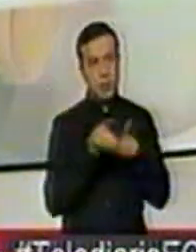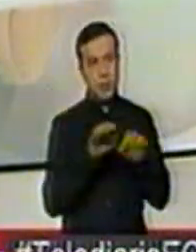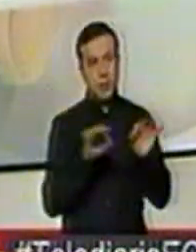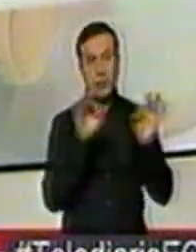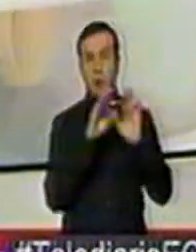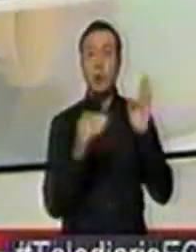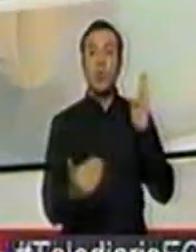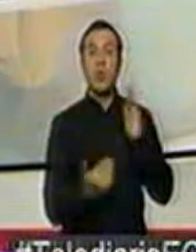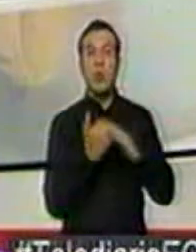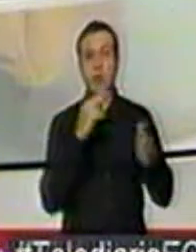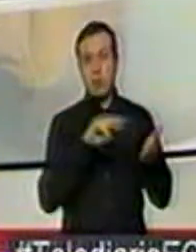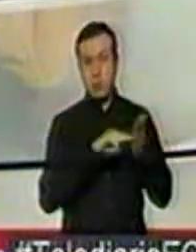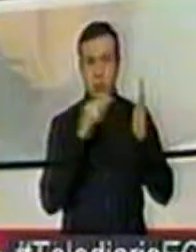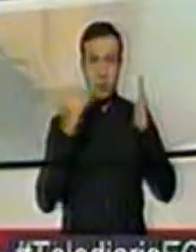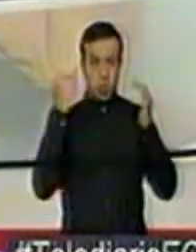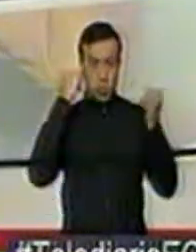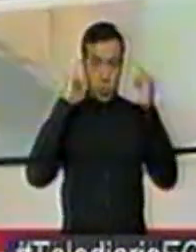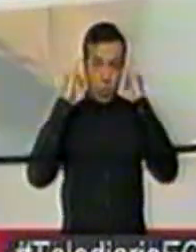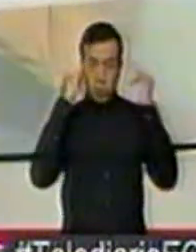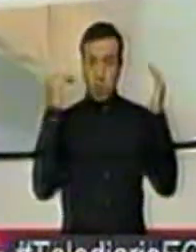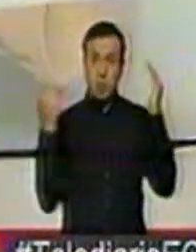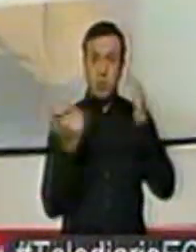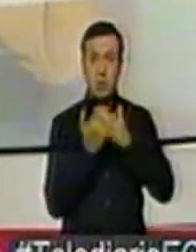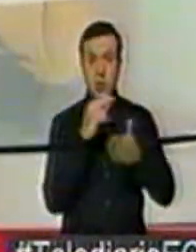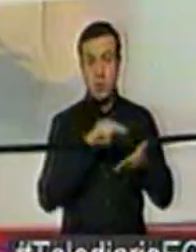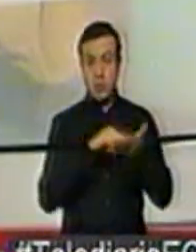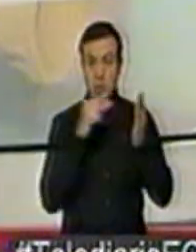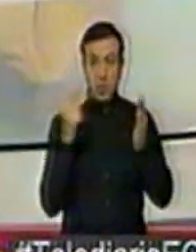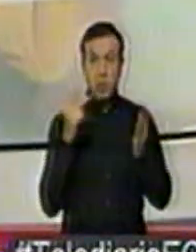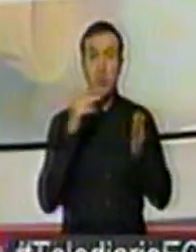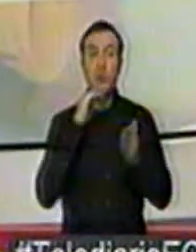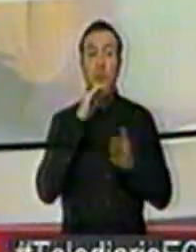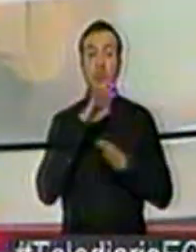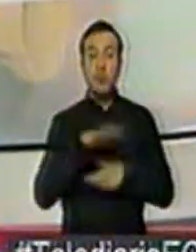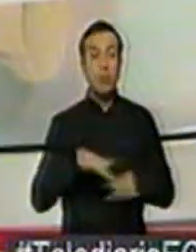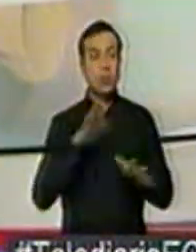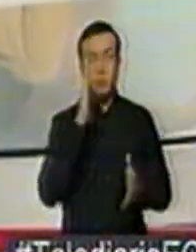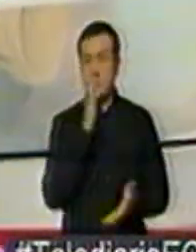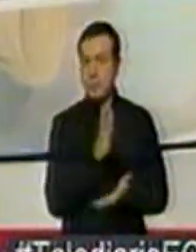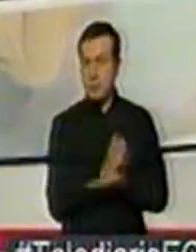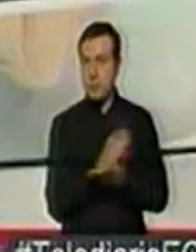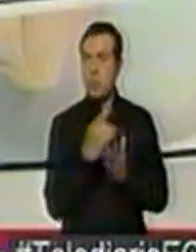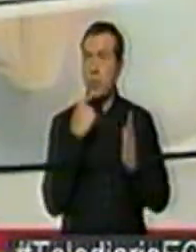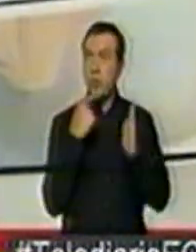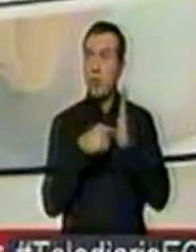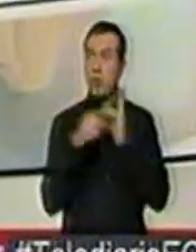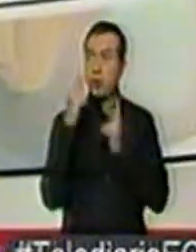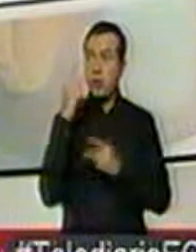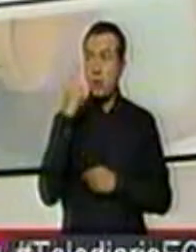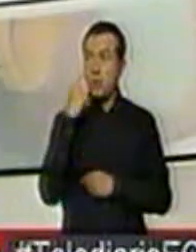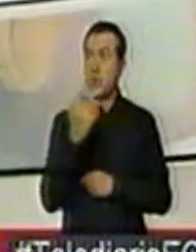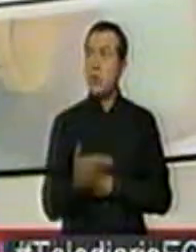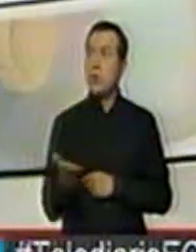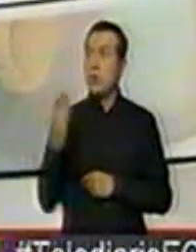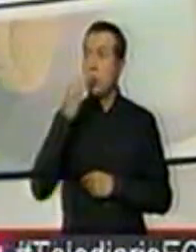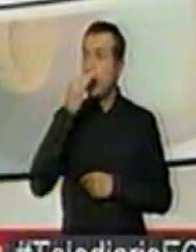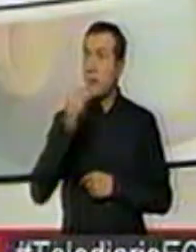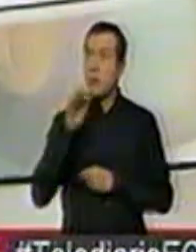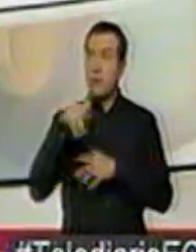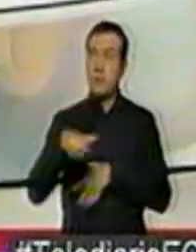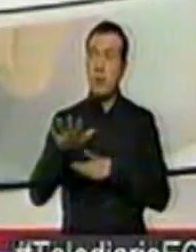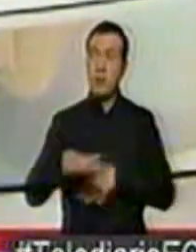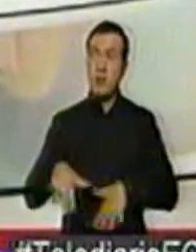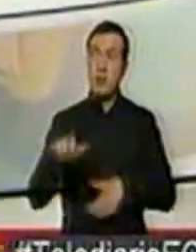tecnologías de buscar innovación tecnológica para evitar la contaminación no como la que vemos en pantalla que esta es la realidad de las playas ecuatorianas